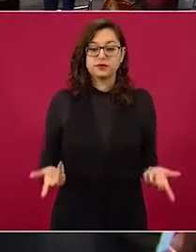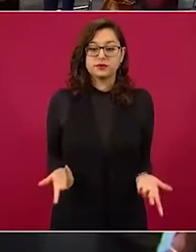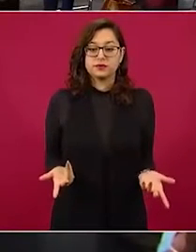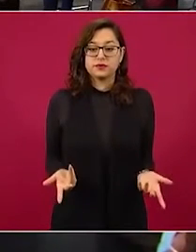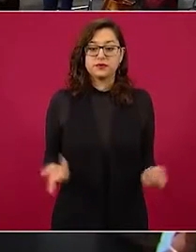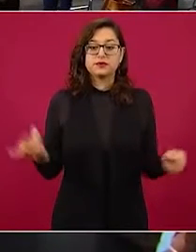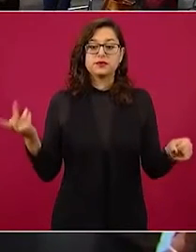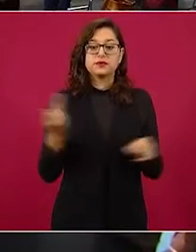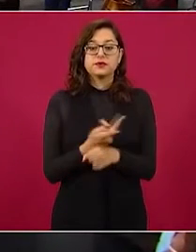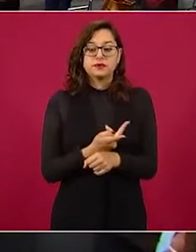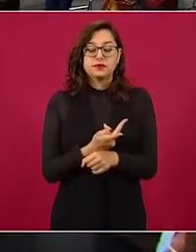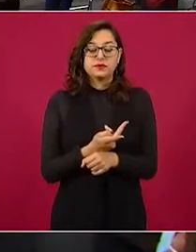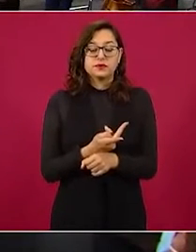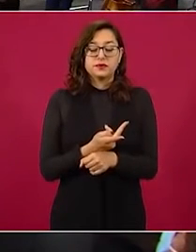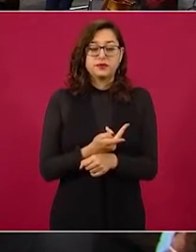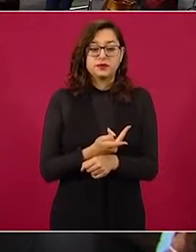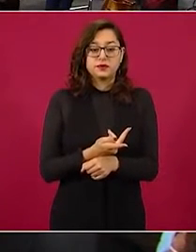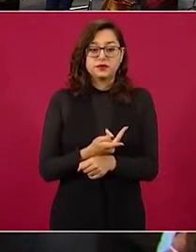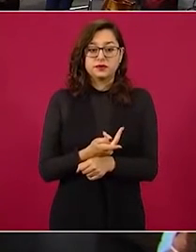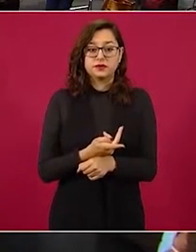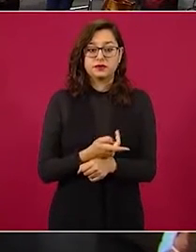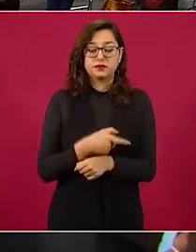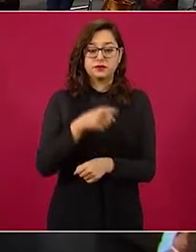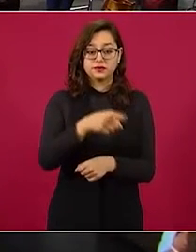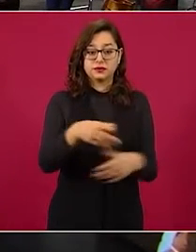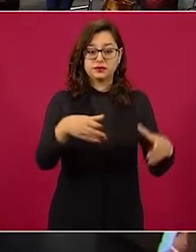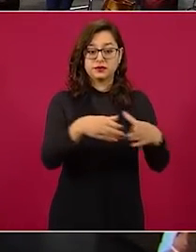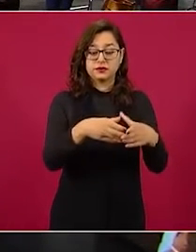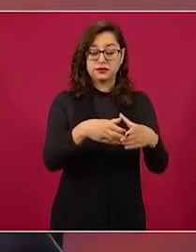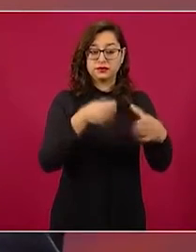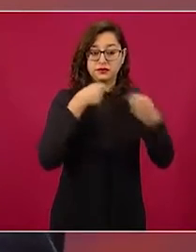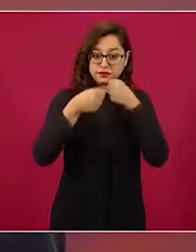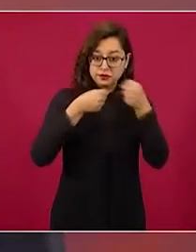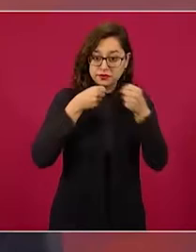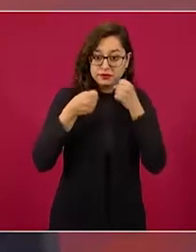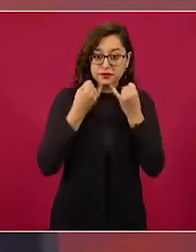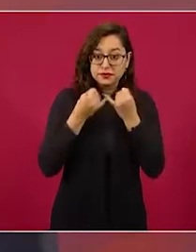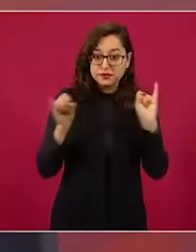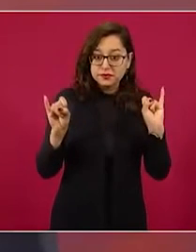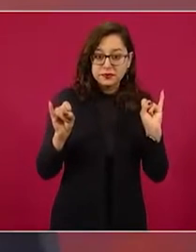están representando a intereses,